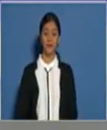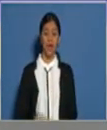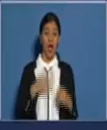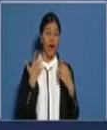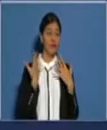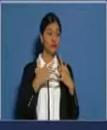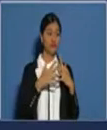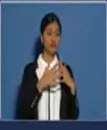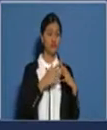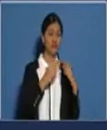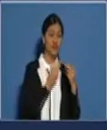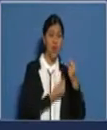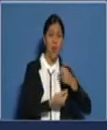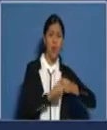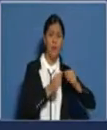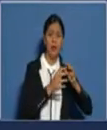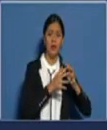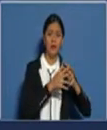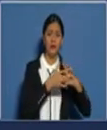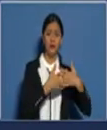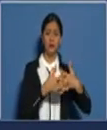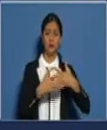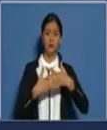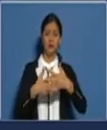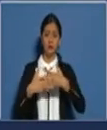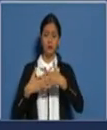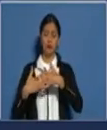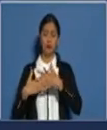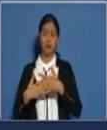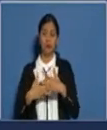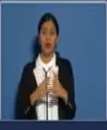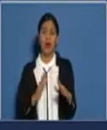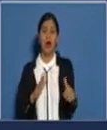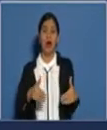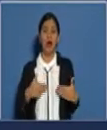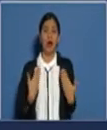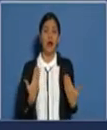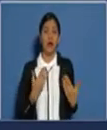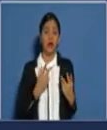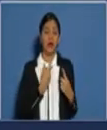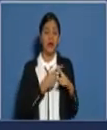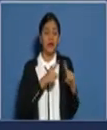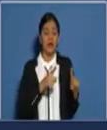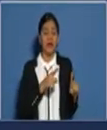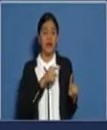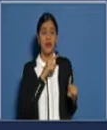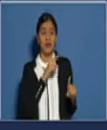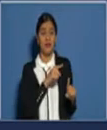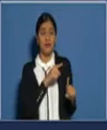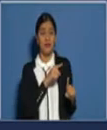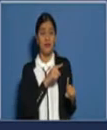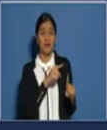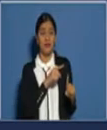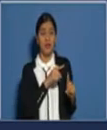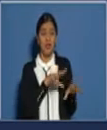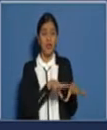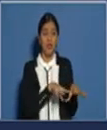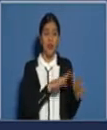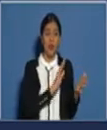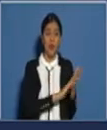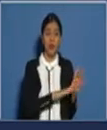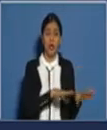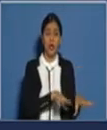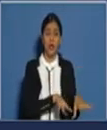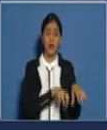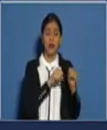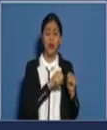cierre de locales comerciales por esta pandemia, ¿qué diferencia hay entre suspender un contrato